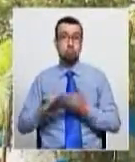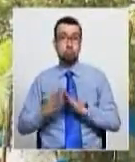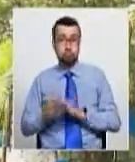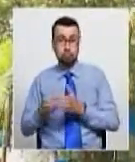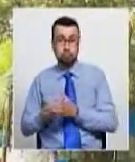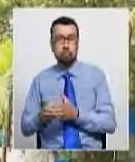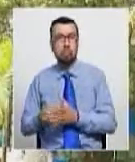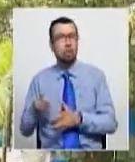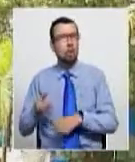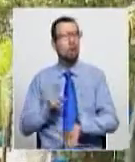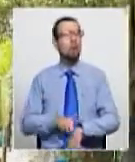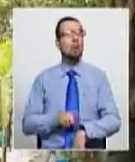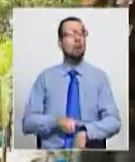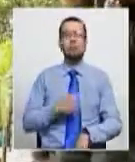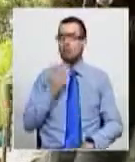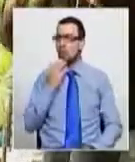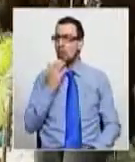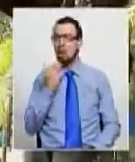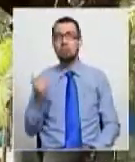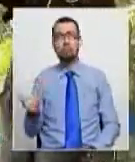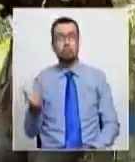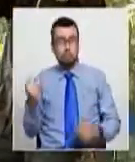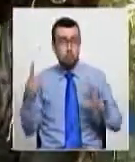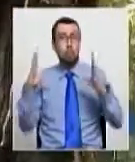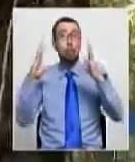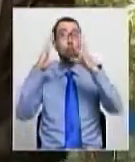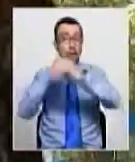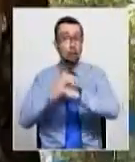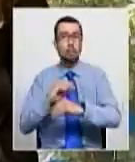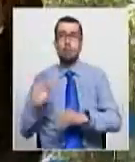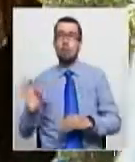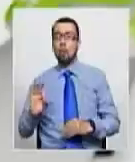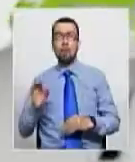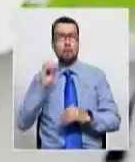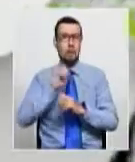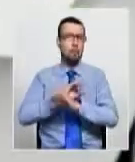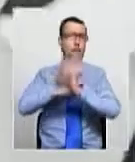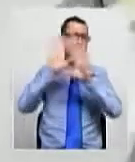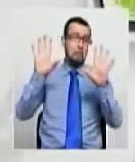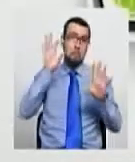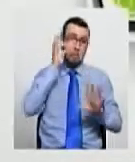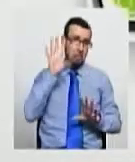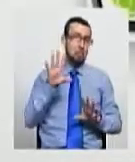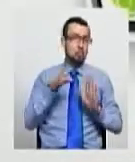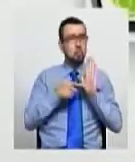tipo horario nocturno o el producto de las mañanas